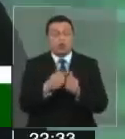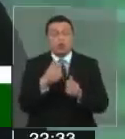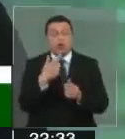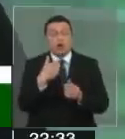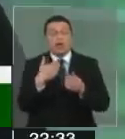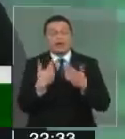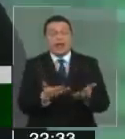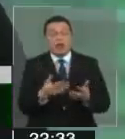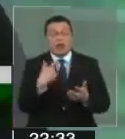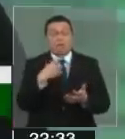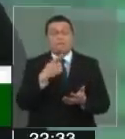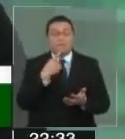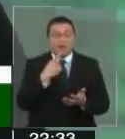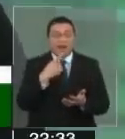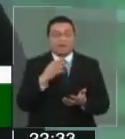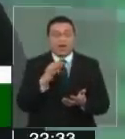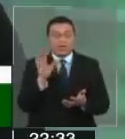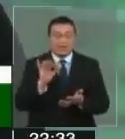palabra, la escritura.